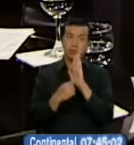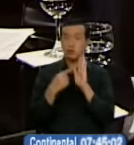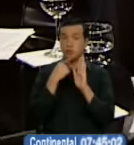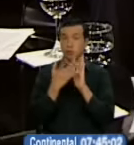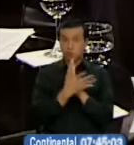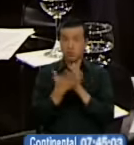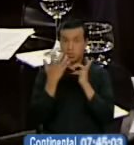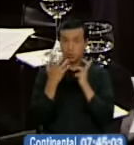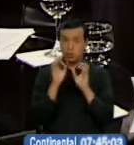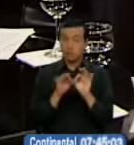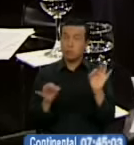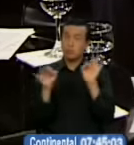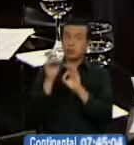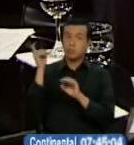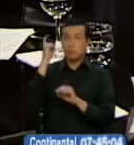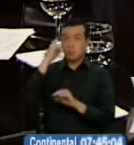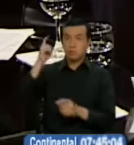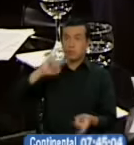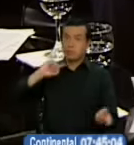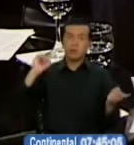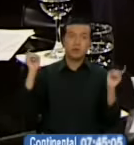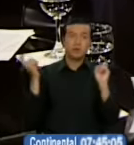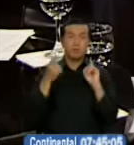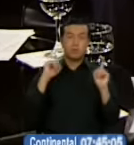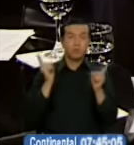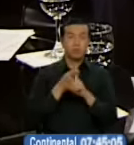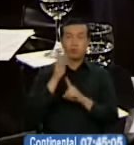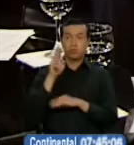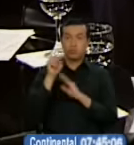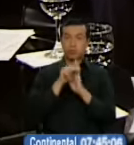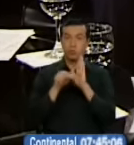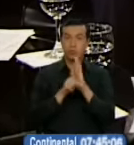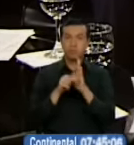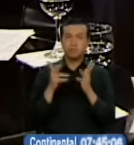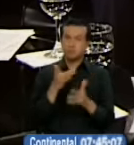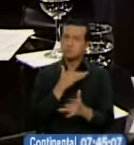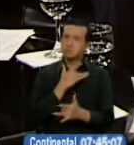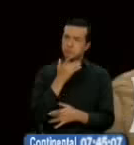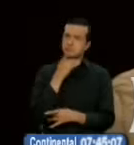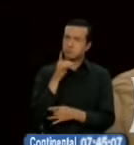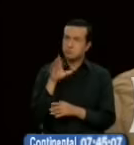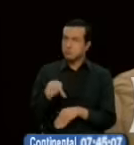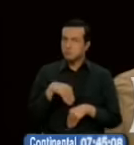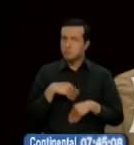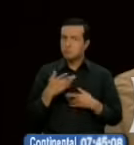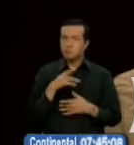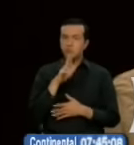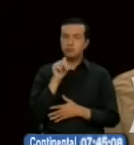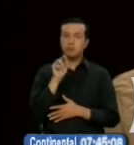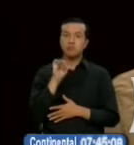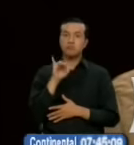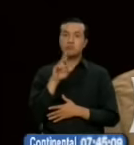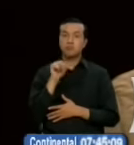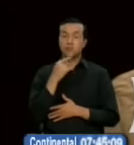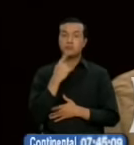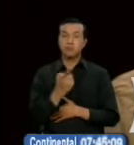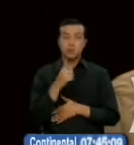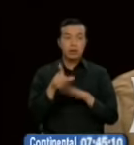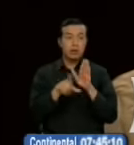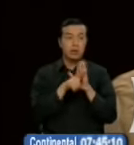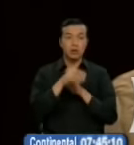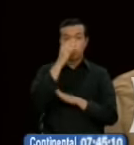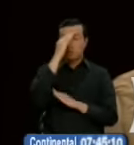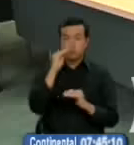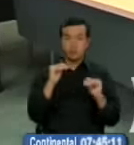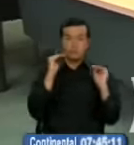quieren hacer eso, tienen que cambiar, en este caso, su normativa, y nosotros encantados aceptaremos. Según Ramírez, cuando se debatió la Ley Orgánica de